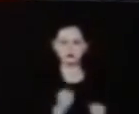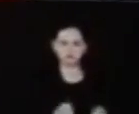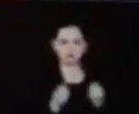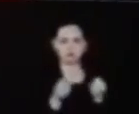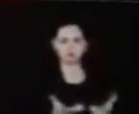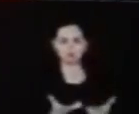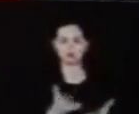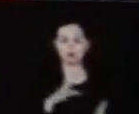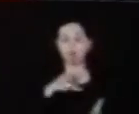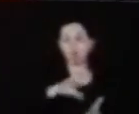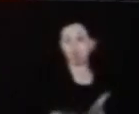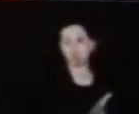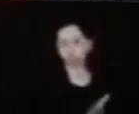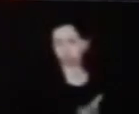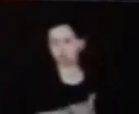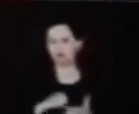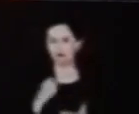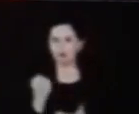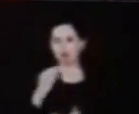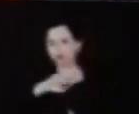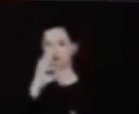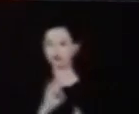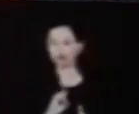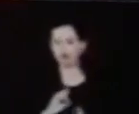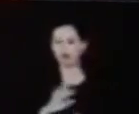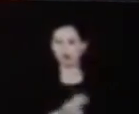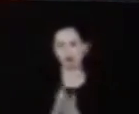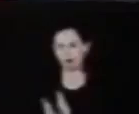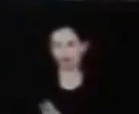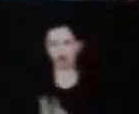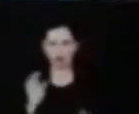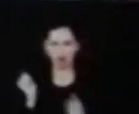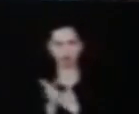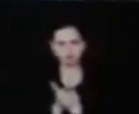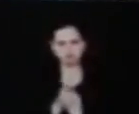sin moches ni comisiones indebidas.